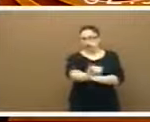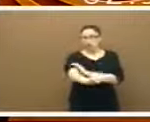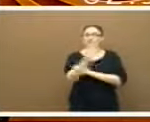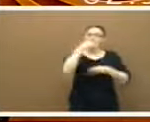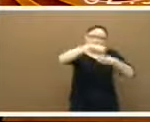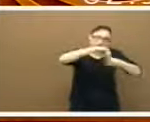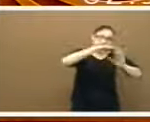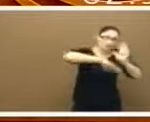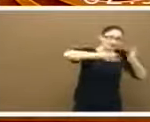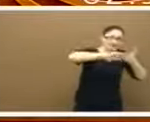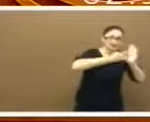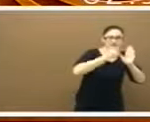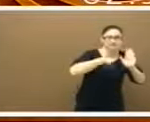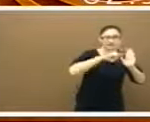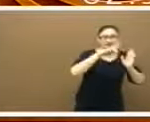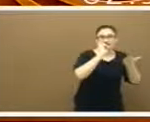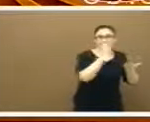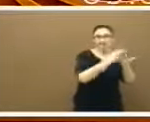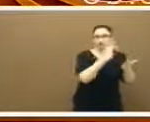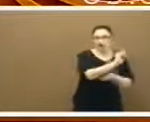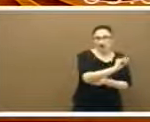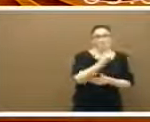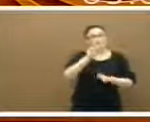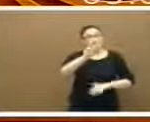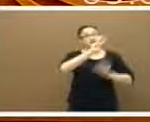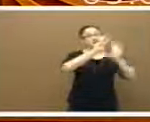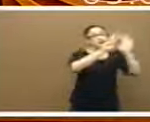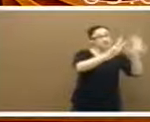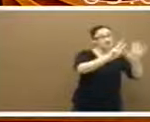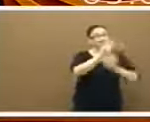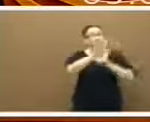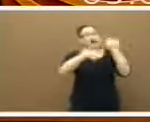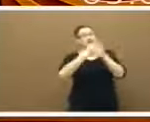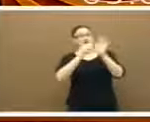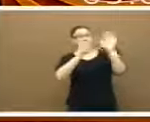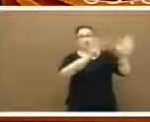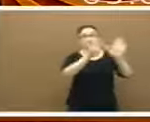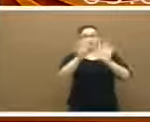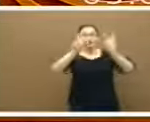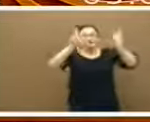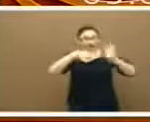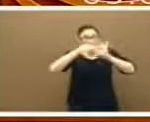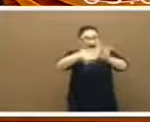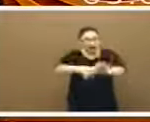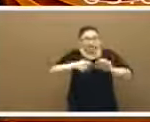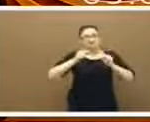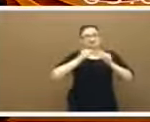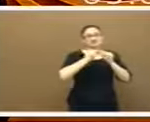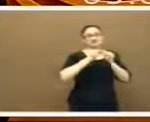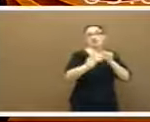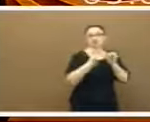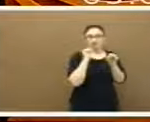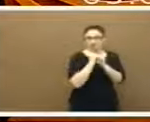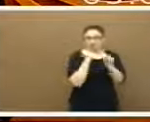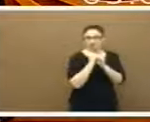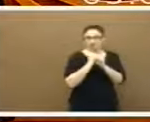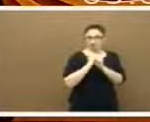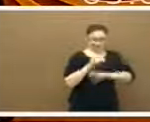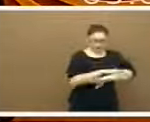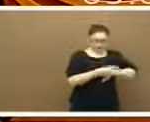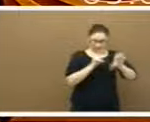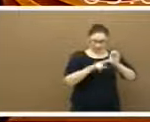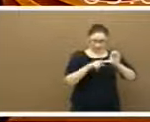cuanto a las enmiendas relacionadas de la 82 a la 84 referente al teletrabajo, desde el Gobierno de Extremadura se está convencido y se es